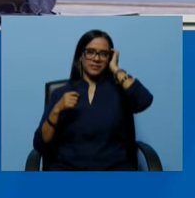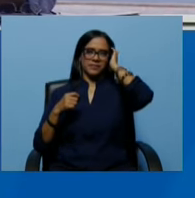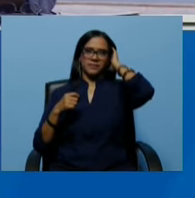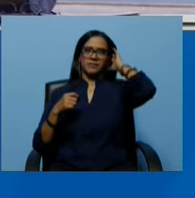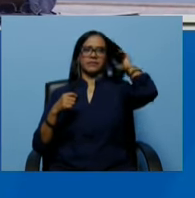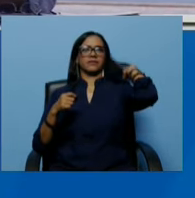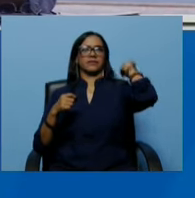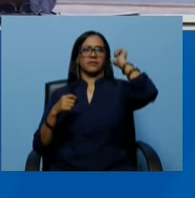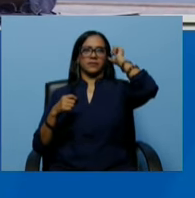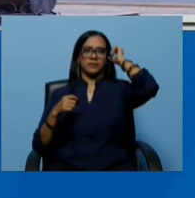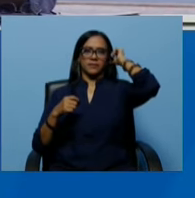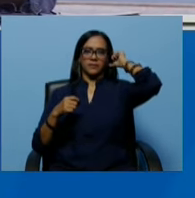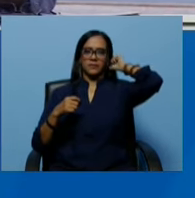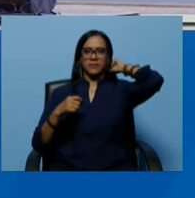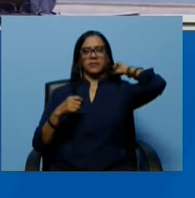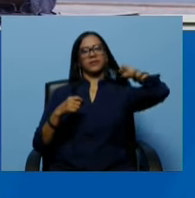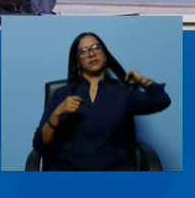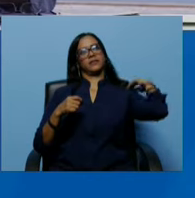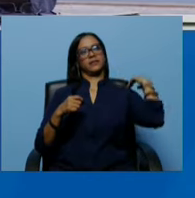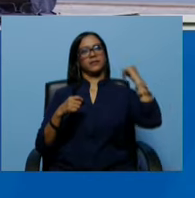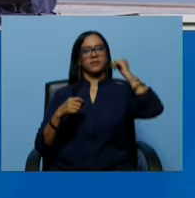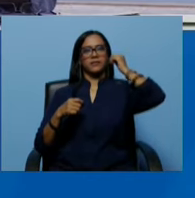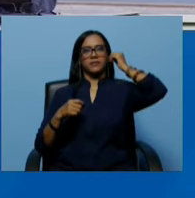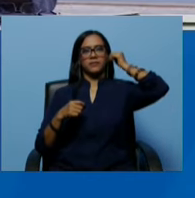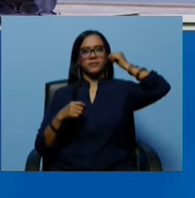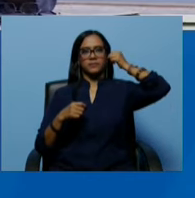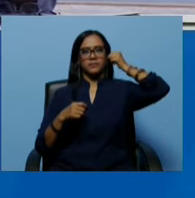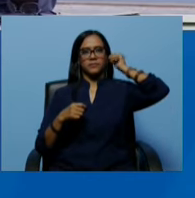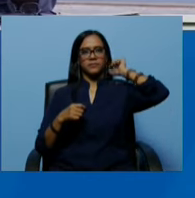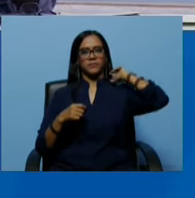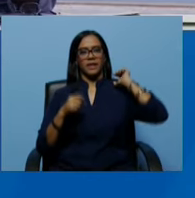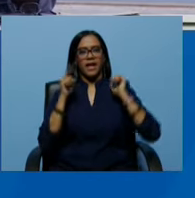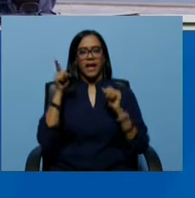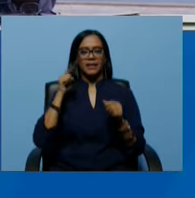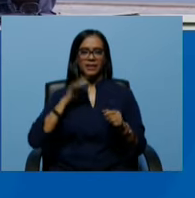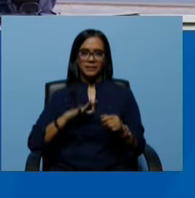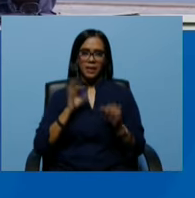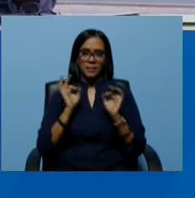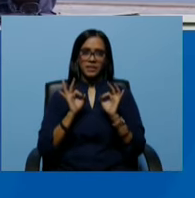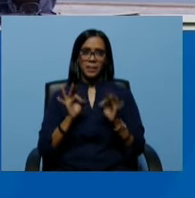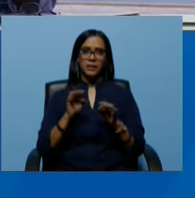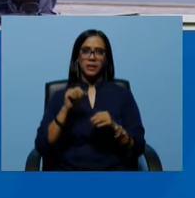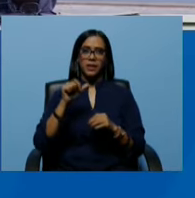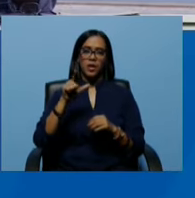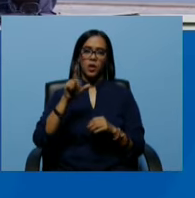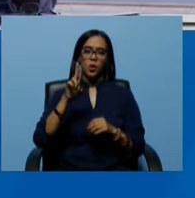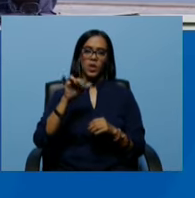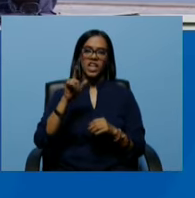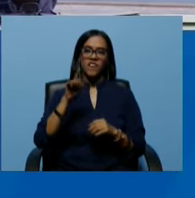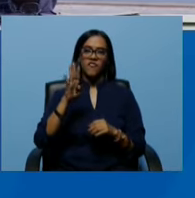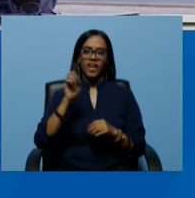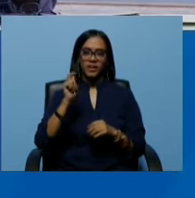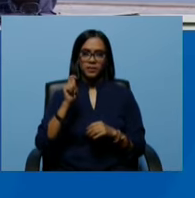rosada. Allá está precisamente con Lulibet Valdivia,